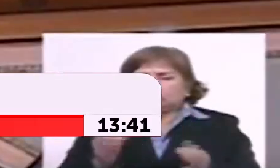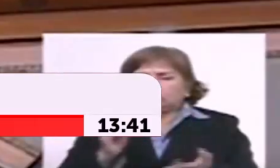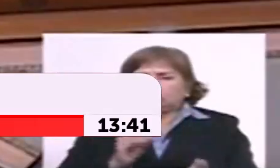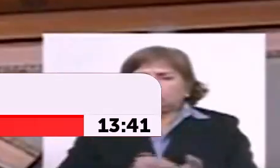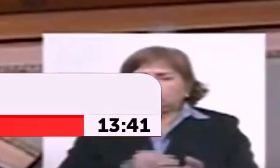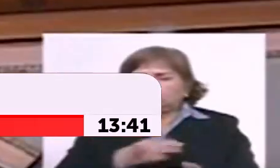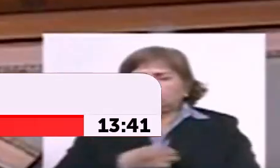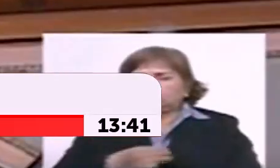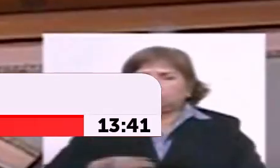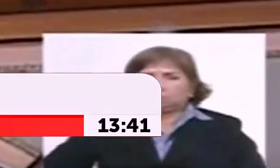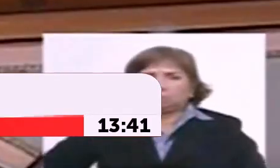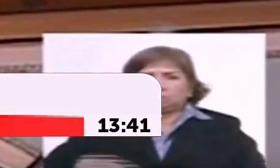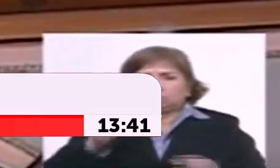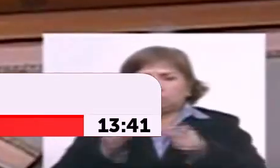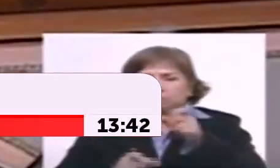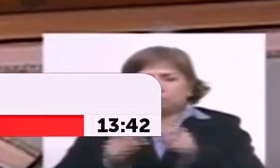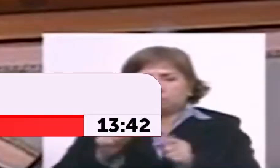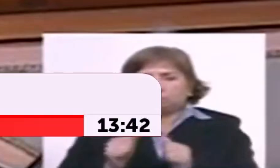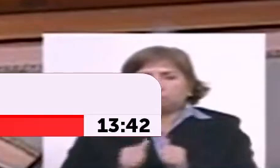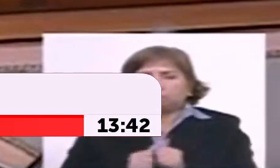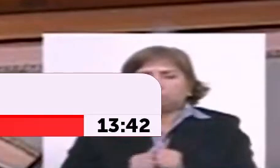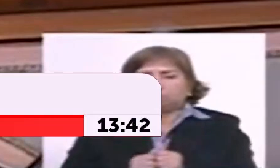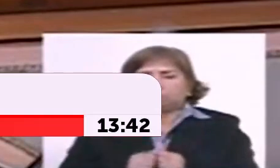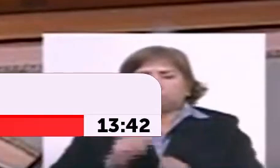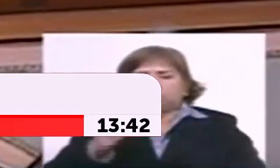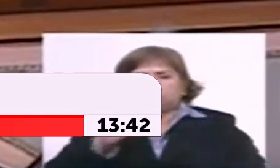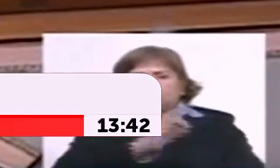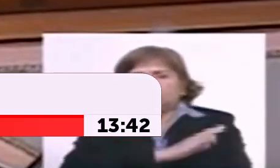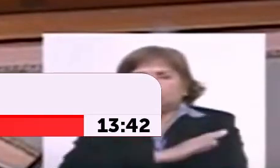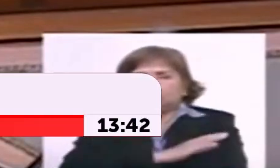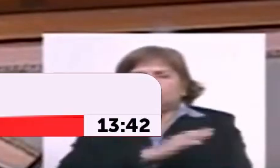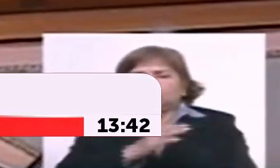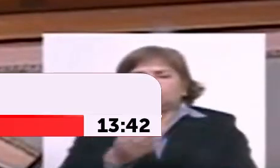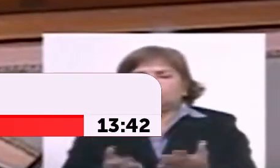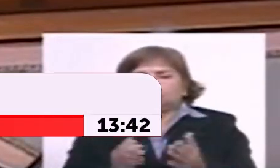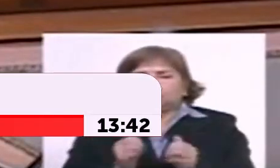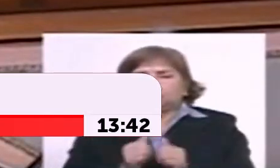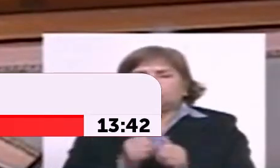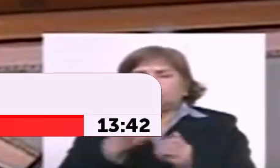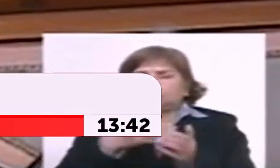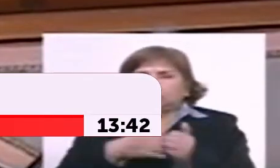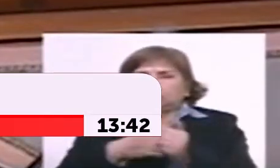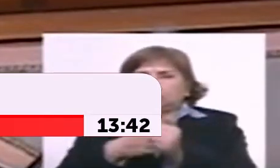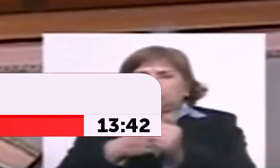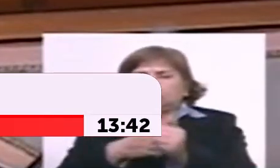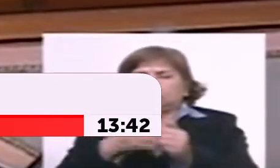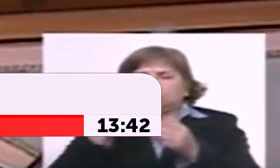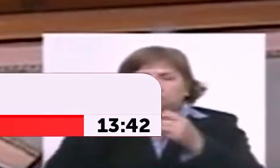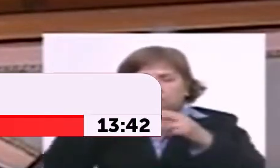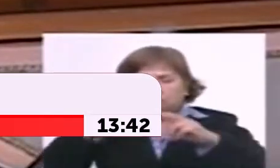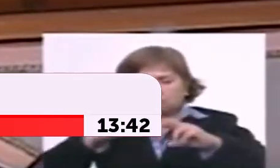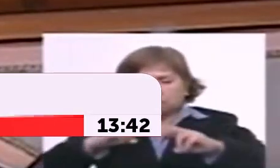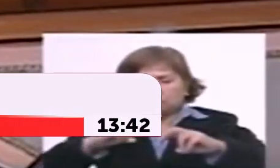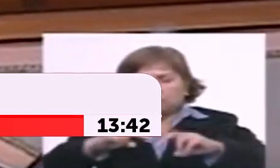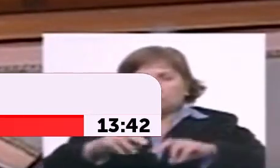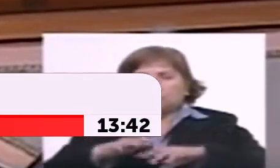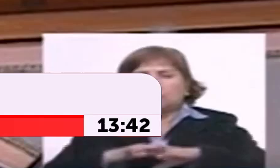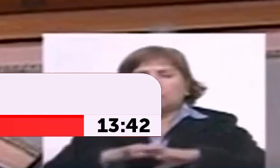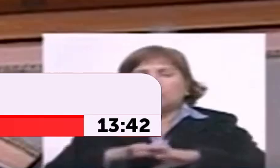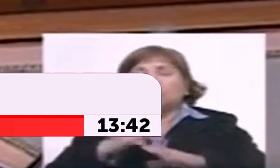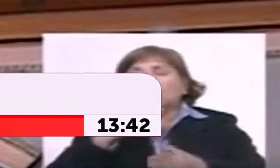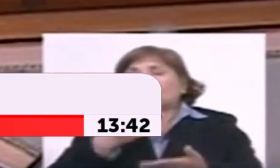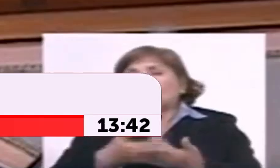ministro del interior ha señalado que no es esos planes que no va a renunciar y continuar con la búsqueda del ex